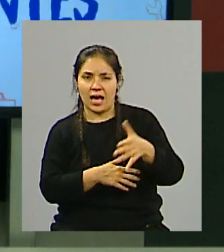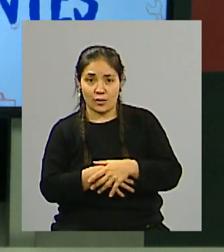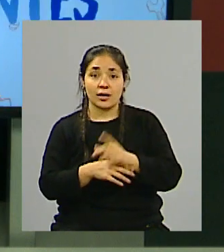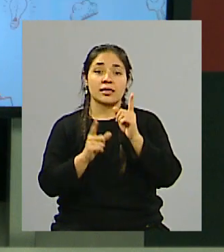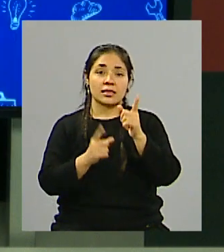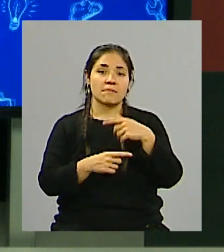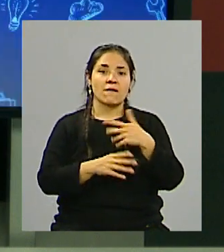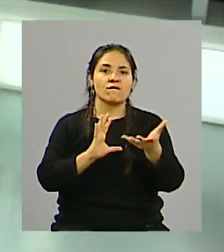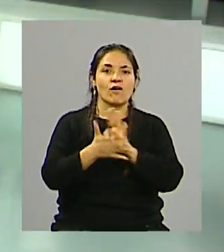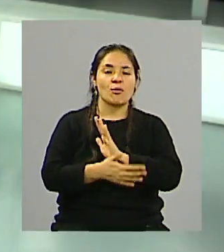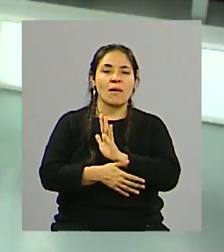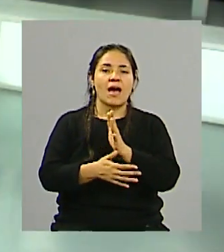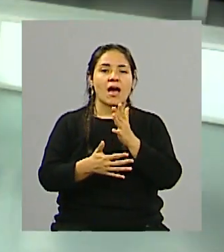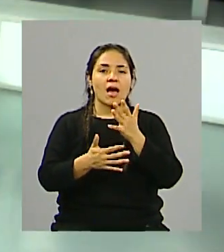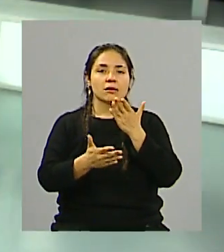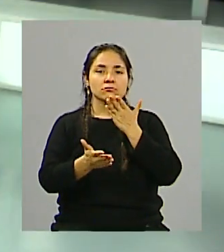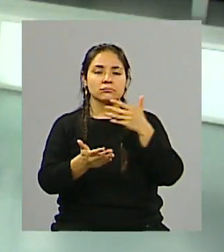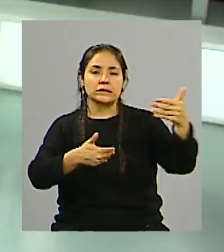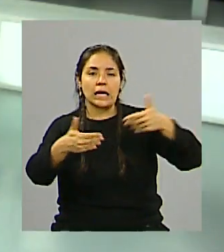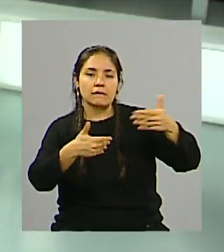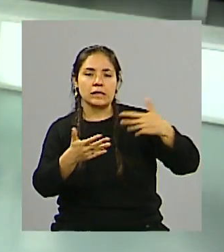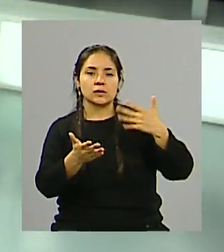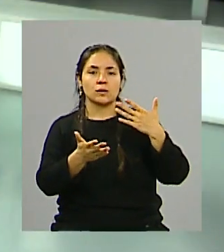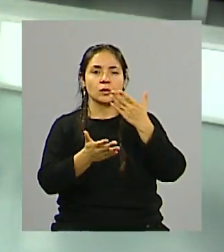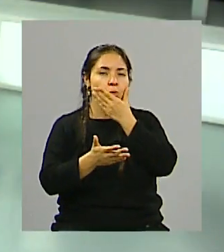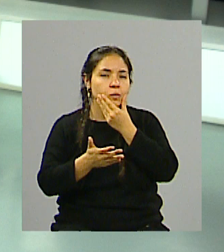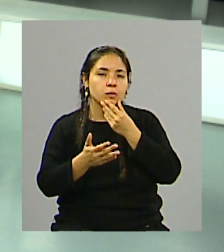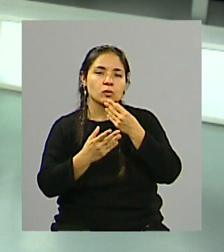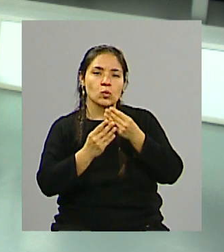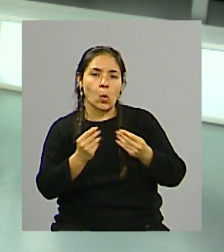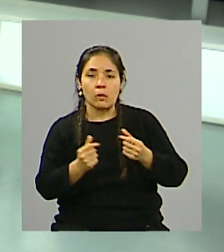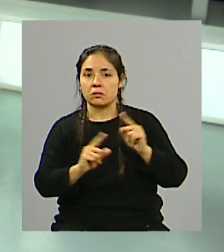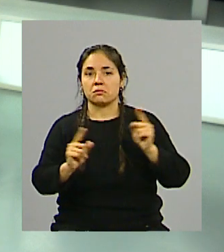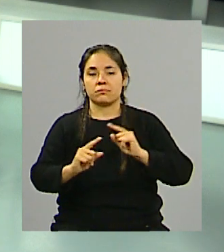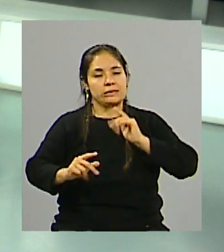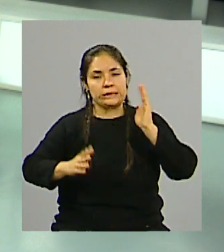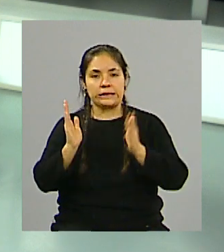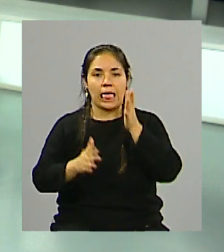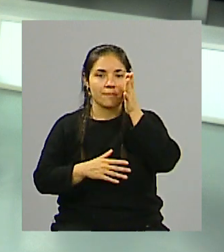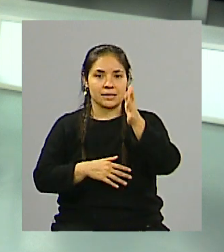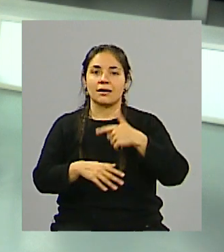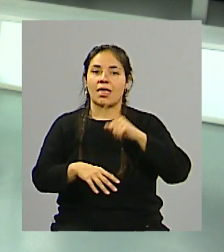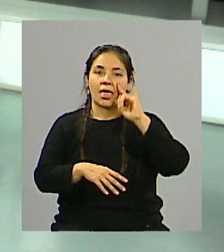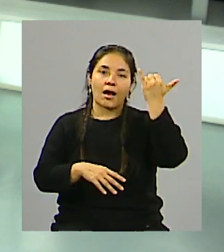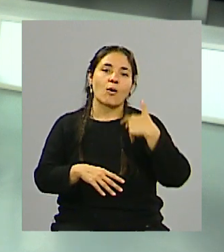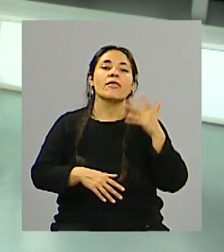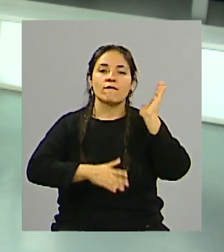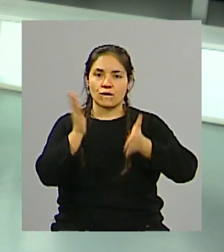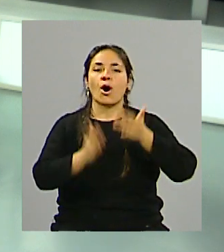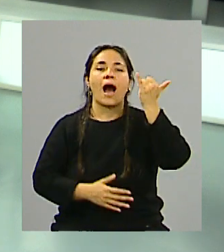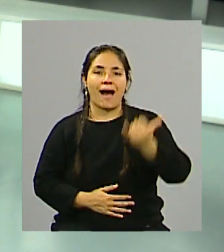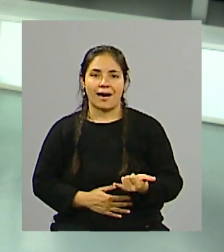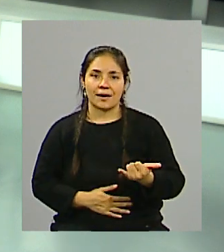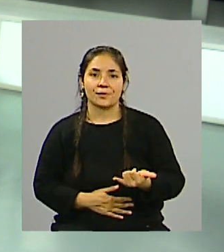tratos deshumanizados. Esas son, digamos, como las prácticas que están mostrándote que hay violencia obstétrica,